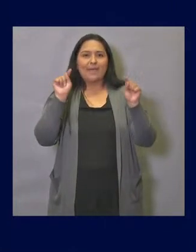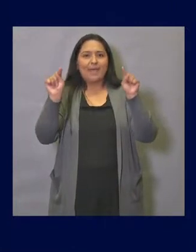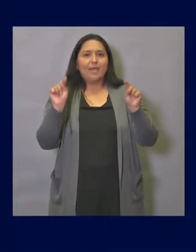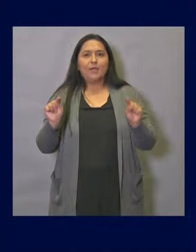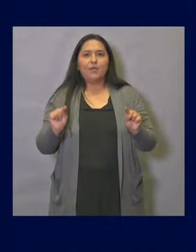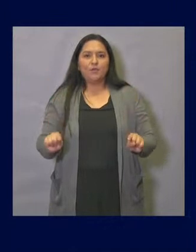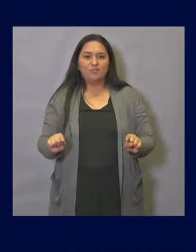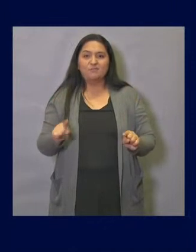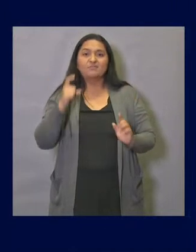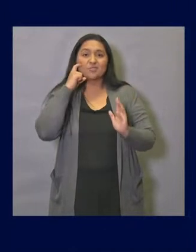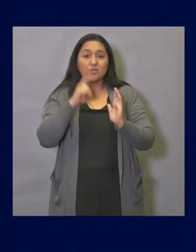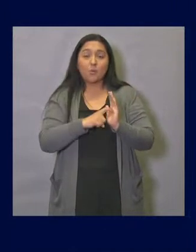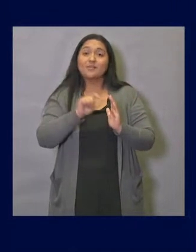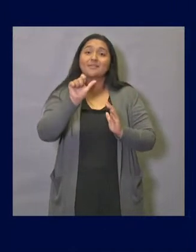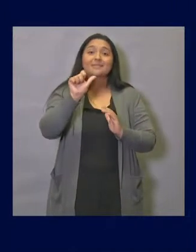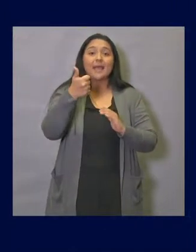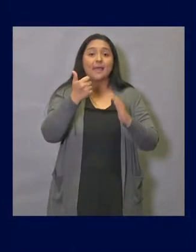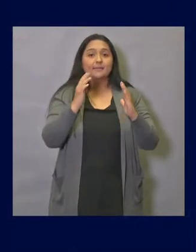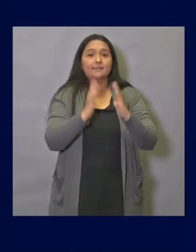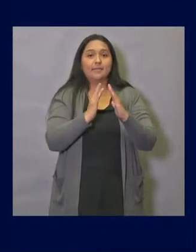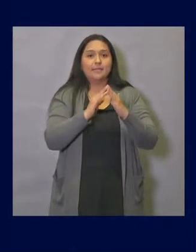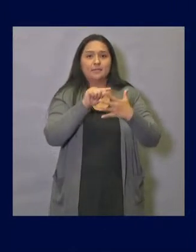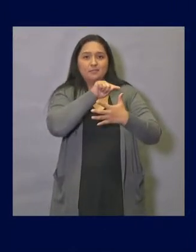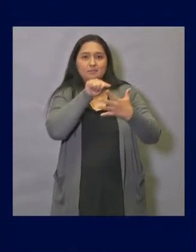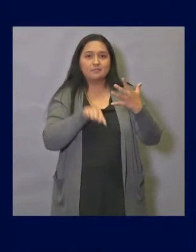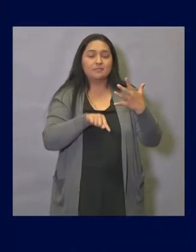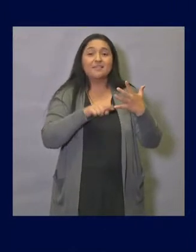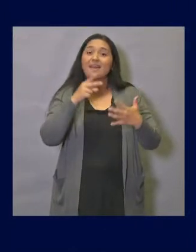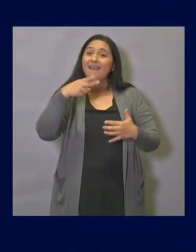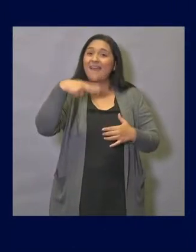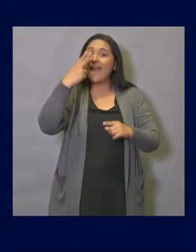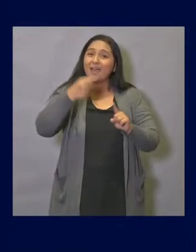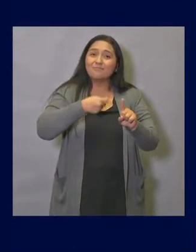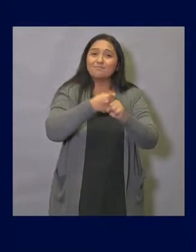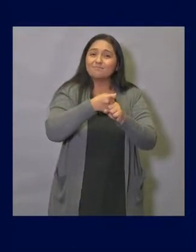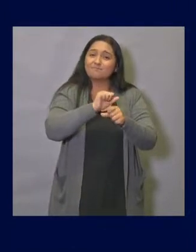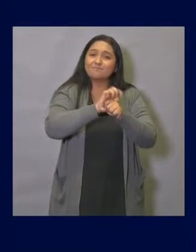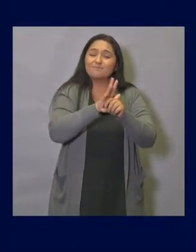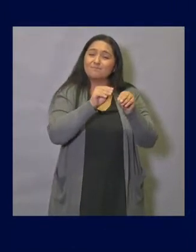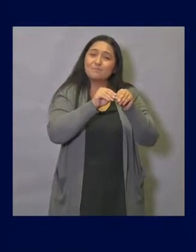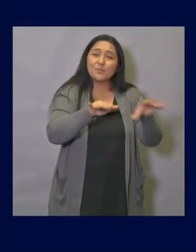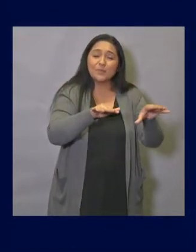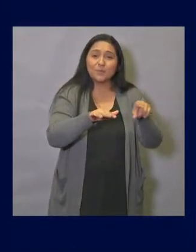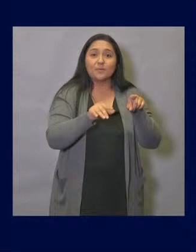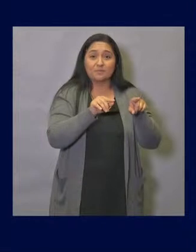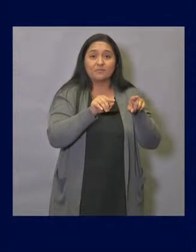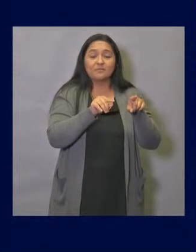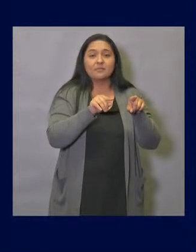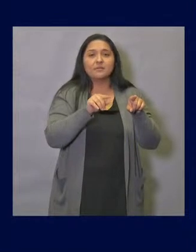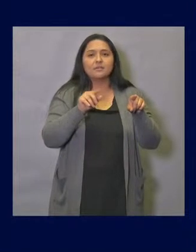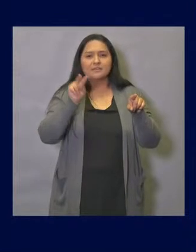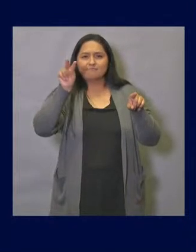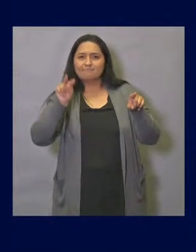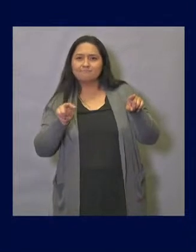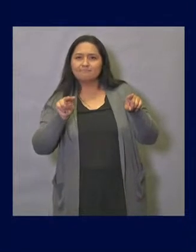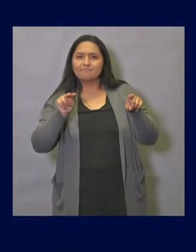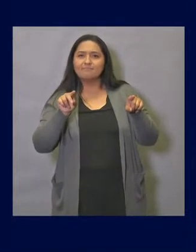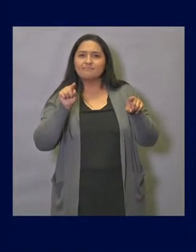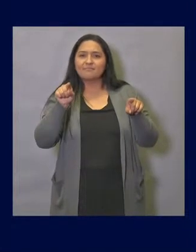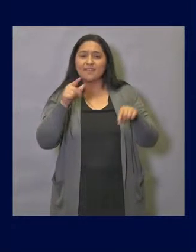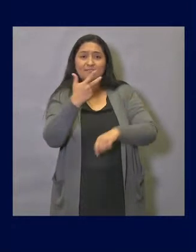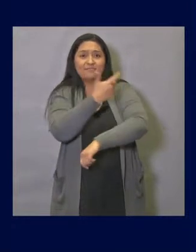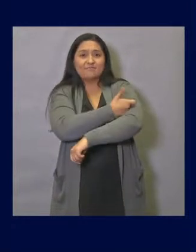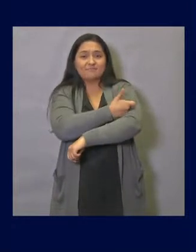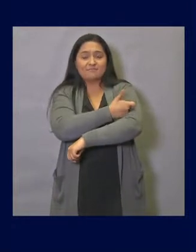ver, las 10 comunidades principales con las tasas de casos más altas tienen una tasa de vacunación en un promedio